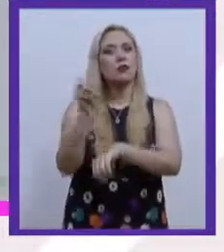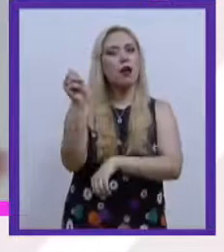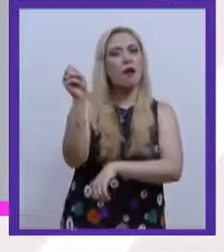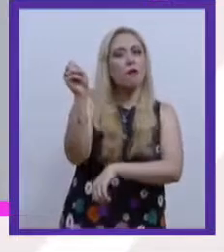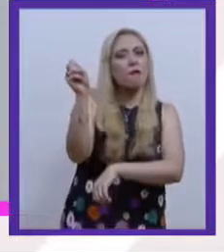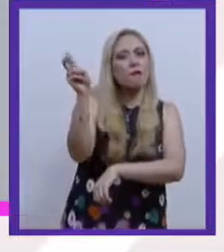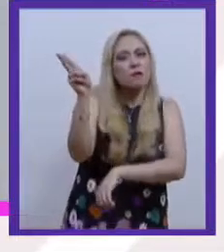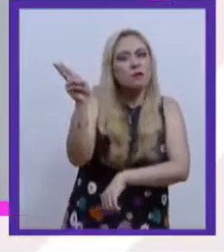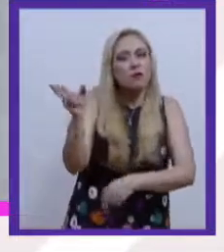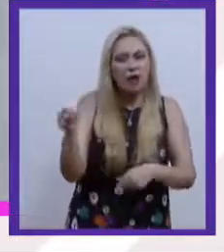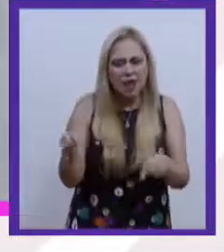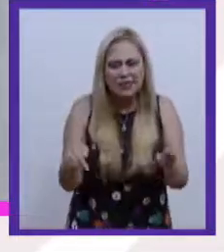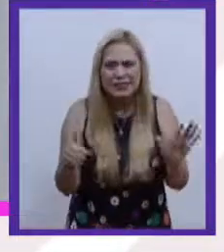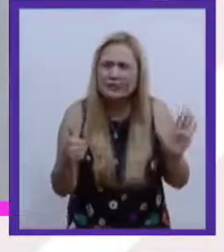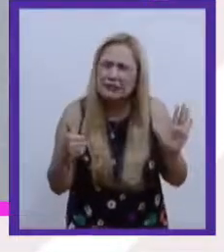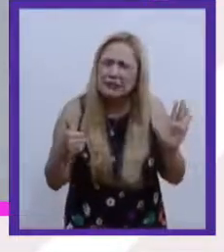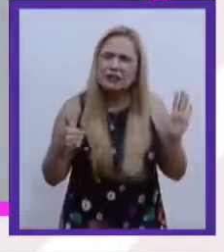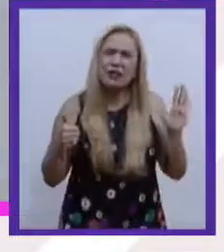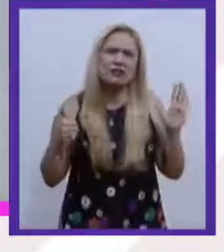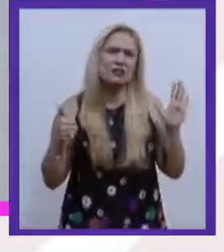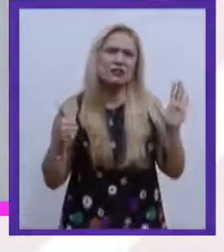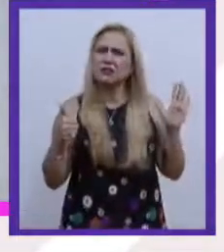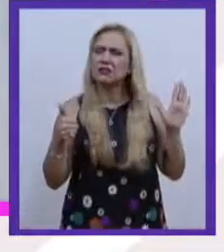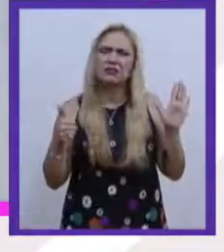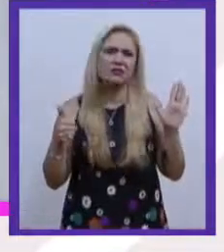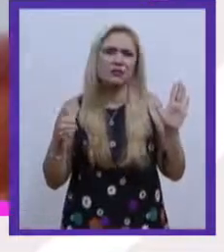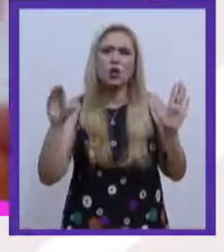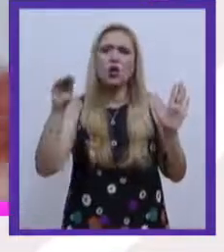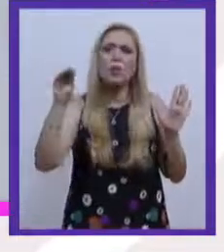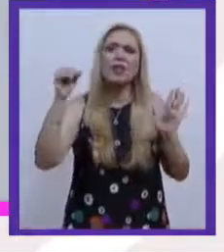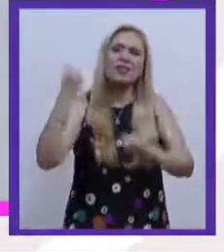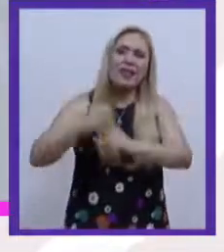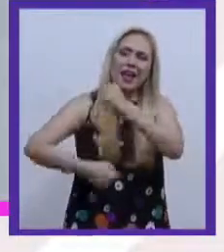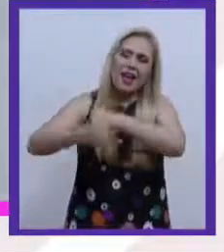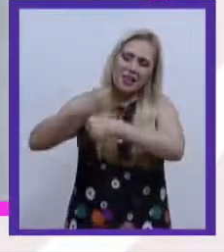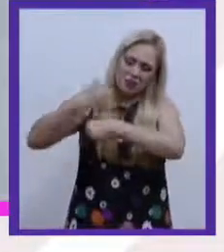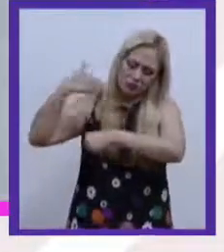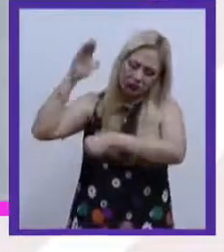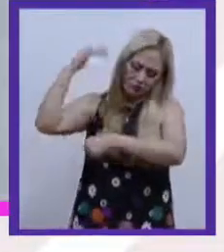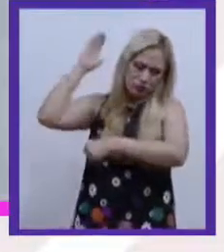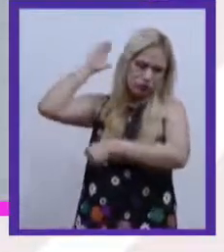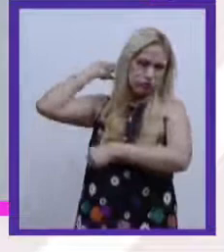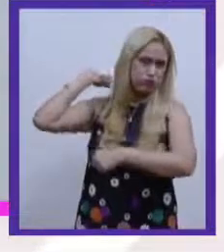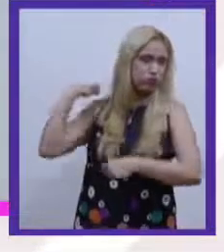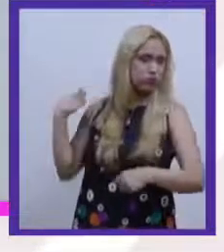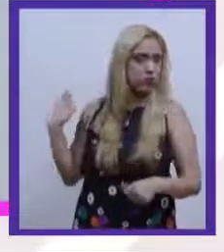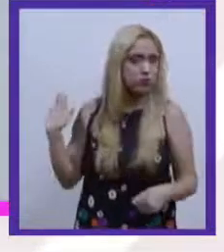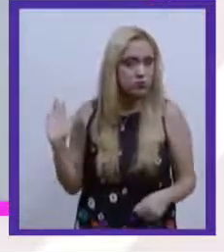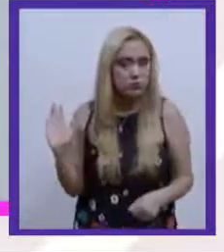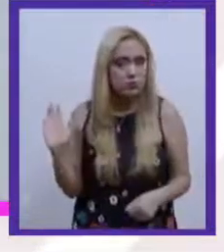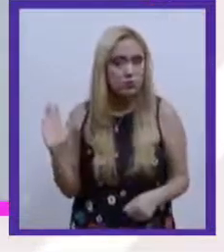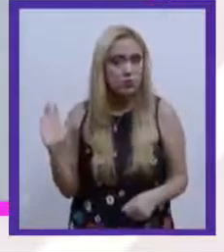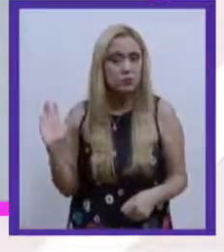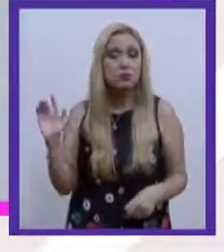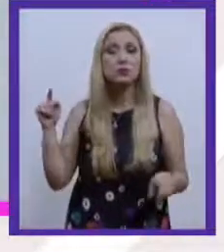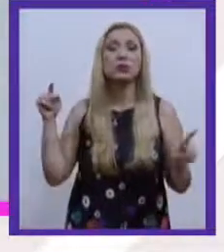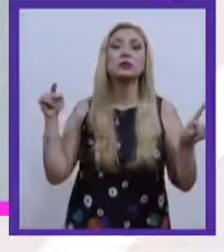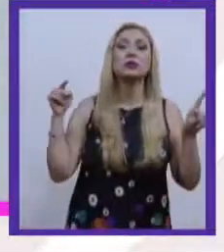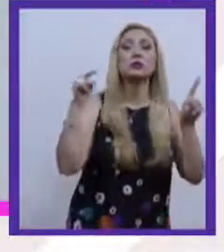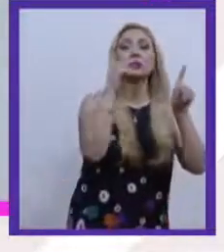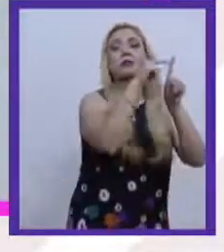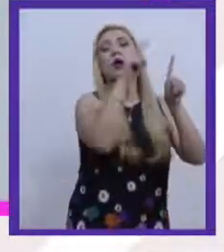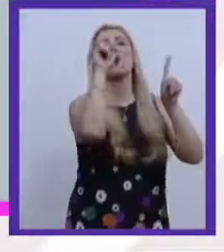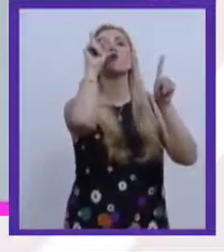que ver con eso, ¿no? Tiene que ver con, hace 90 años, la corresponsabilidad del trabajo